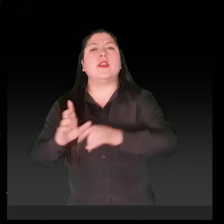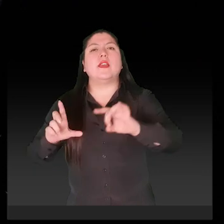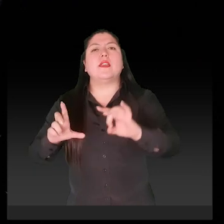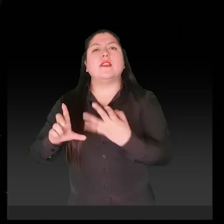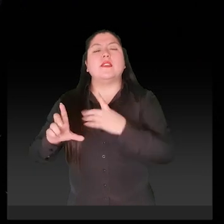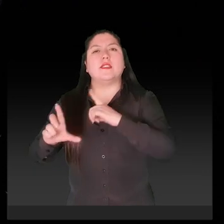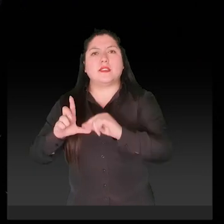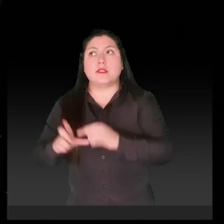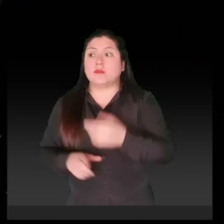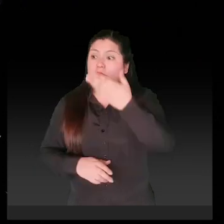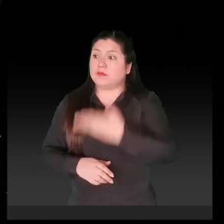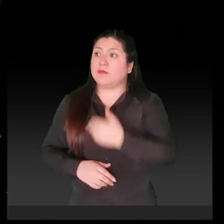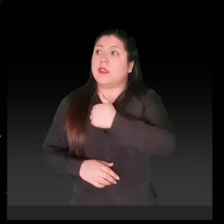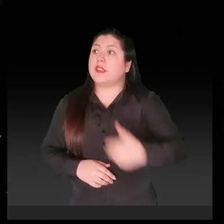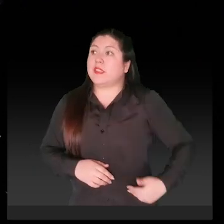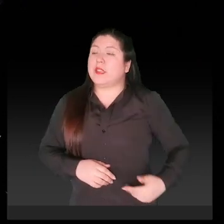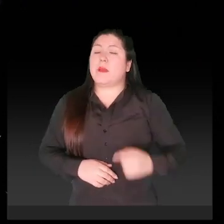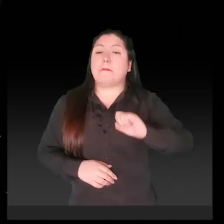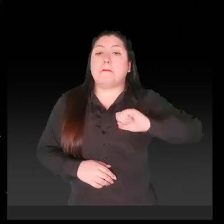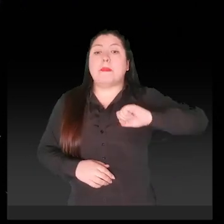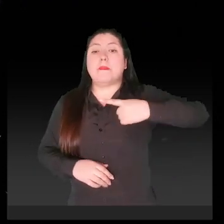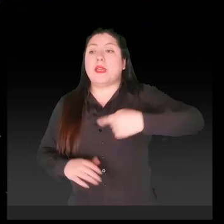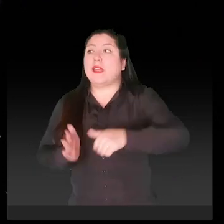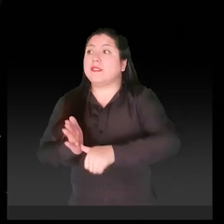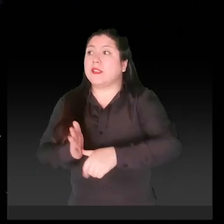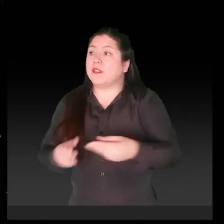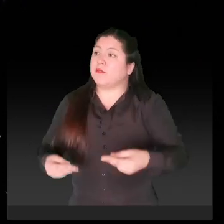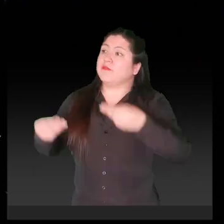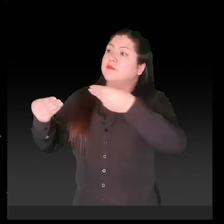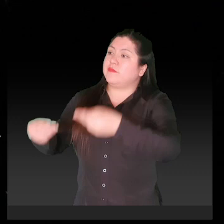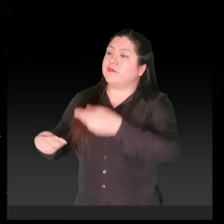ustedes es la identidad digital. Señor presidente, le tengo